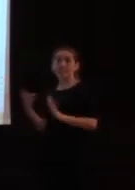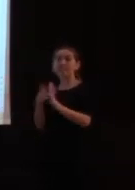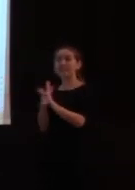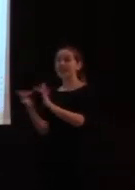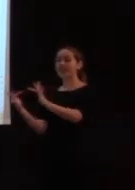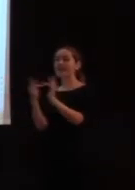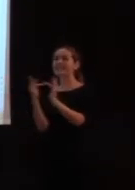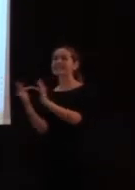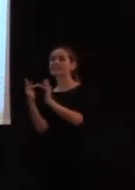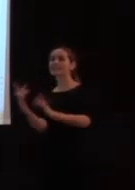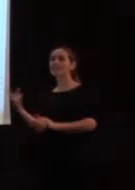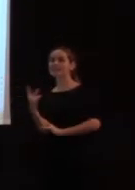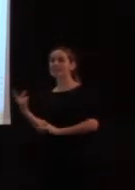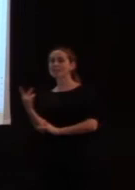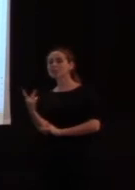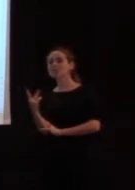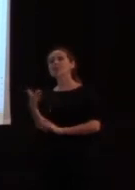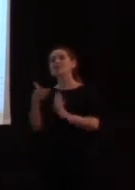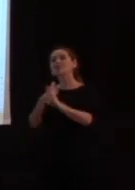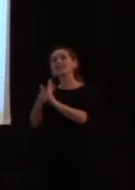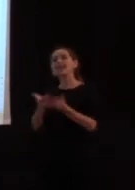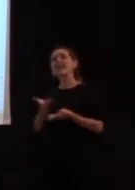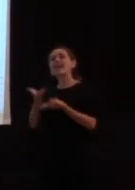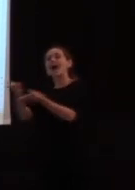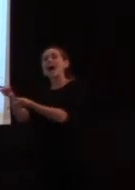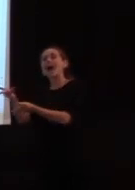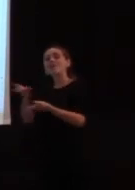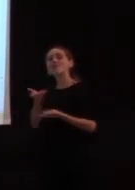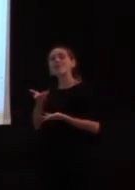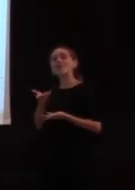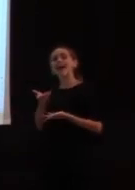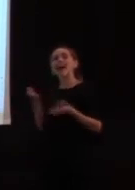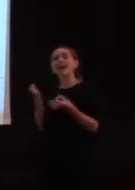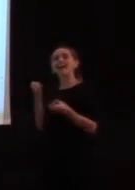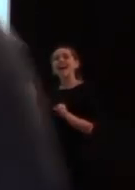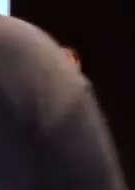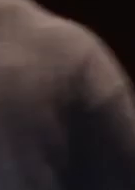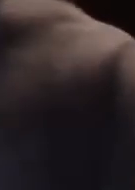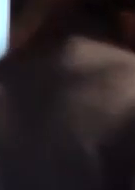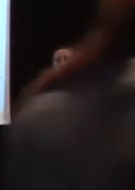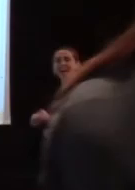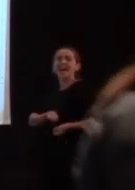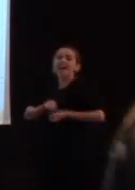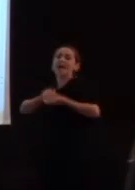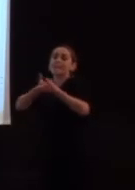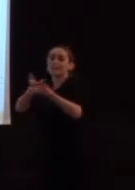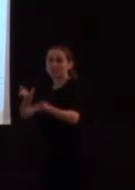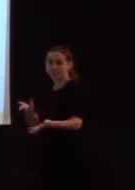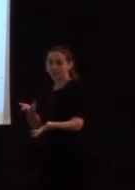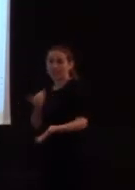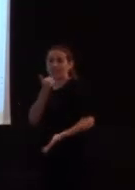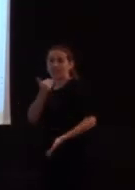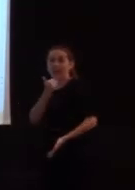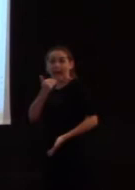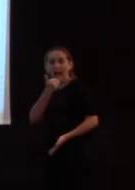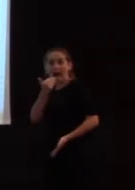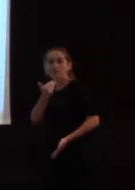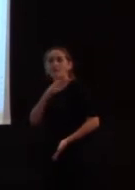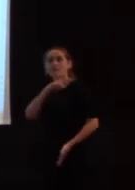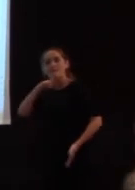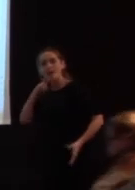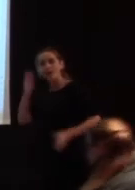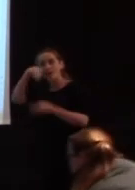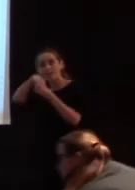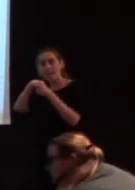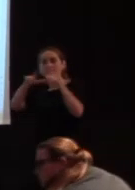ellos ayuda muchísimo a que puedan expresarse mucho mejor. Por tanto, es un capital que tenemos en el aula que tenemos que